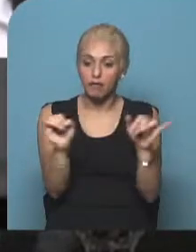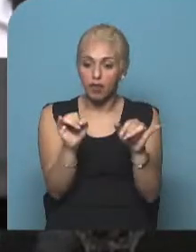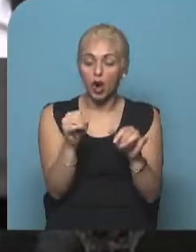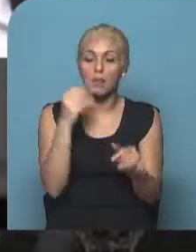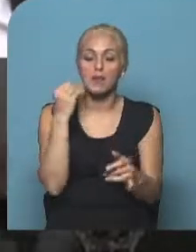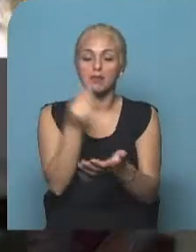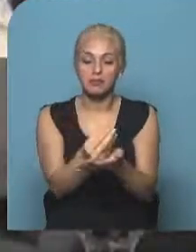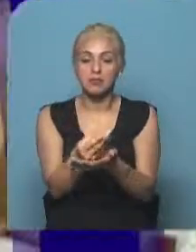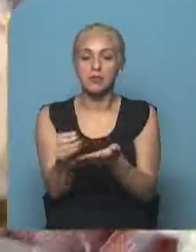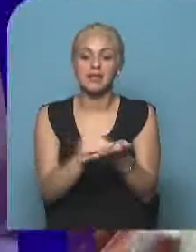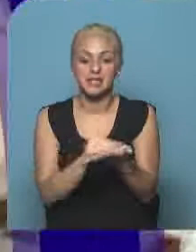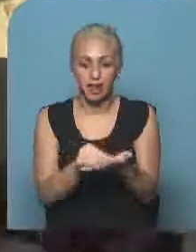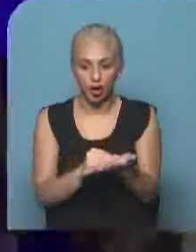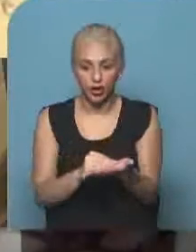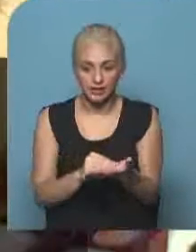senadores.